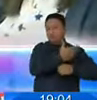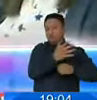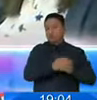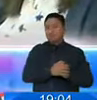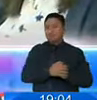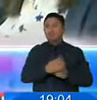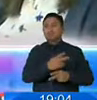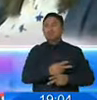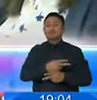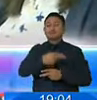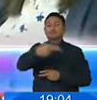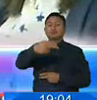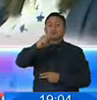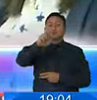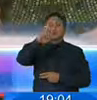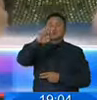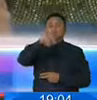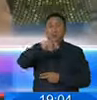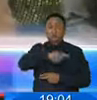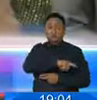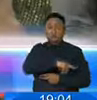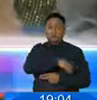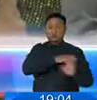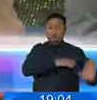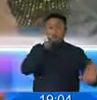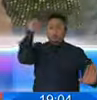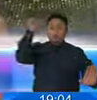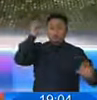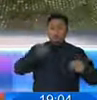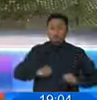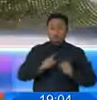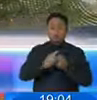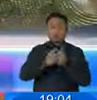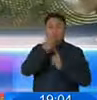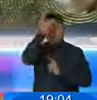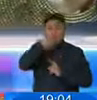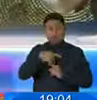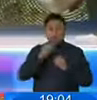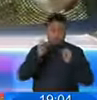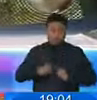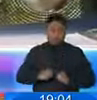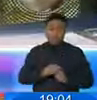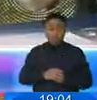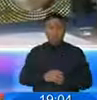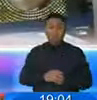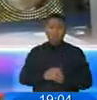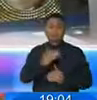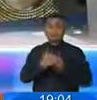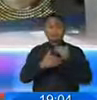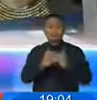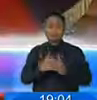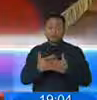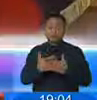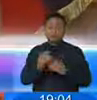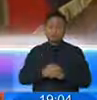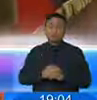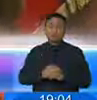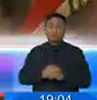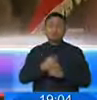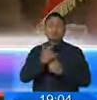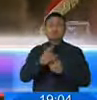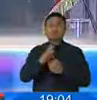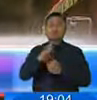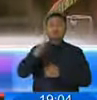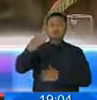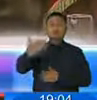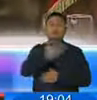Luis Hernández, Cruz tendrá 3 días para hacer uso de su derecho a la impugnación referente a la decisión de su destitución. Posterior a esto, el Ejecutivo deberá enviar una terna